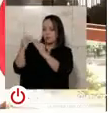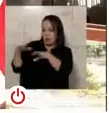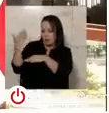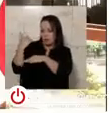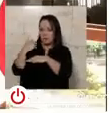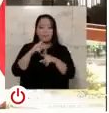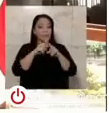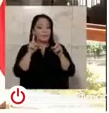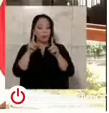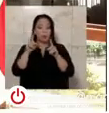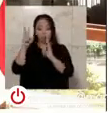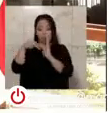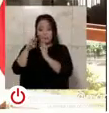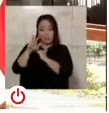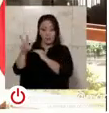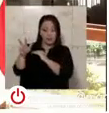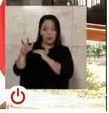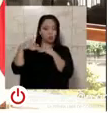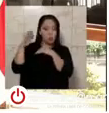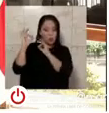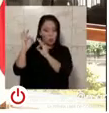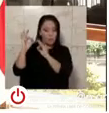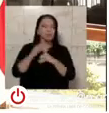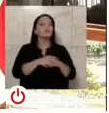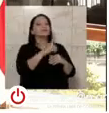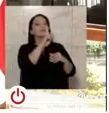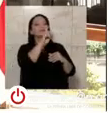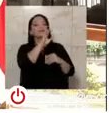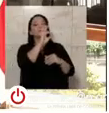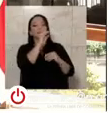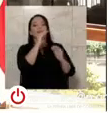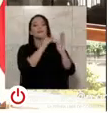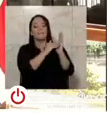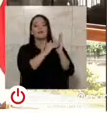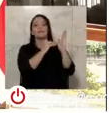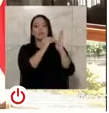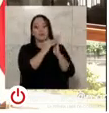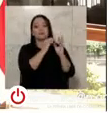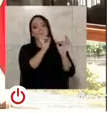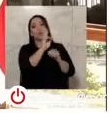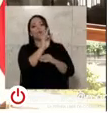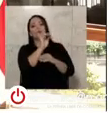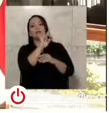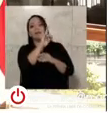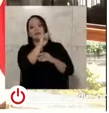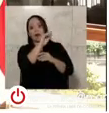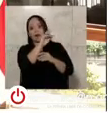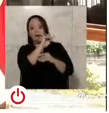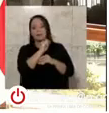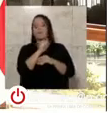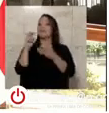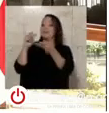cerró con utilidades de 100 y pico de mil. 190 mil millones. 190 mil, entonces son 300 mil